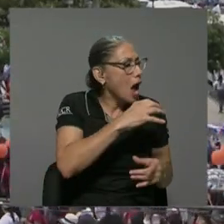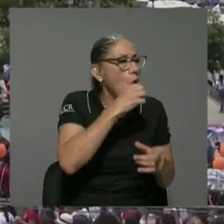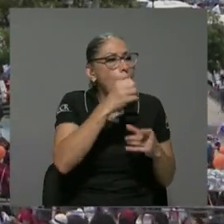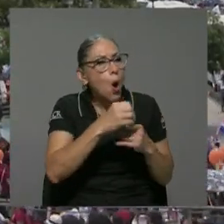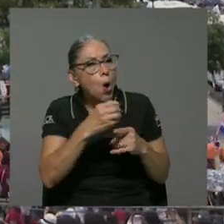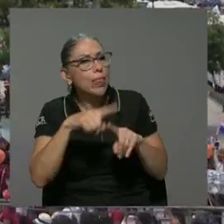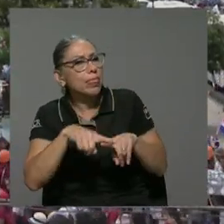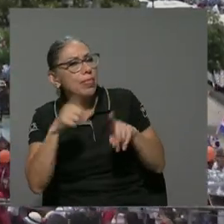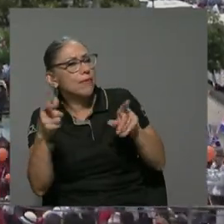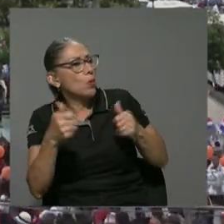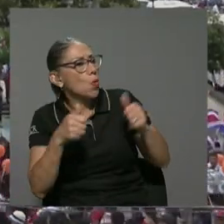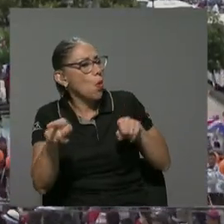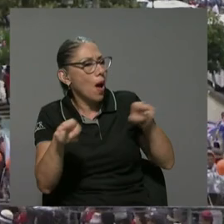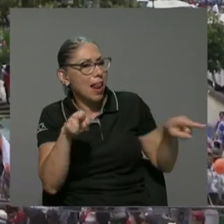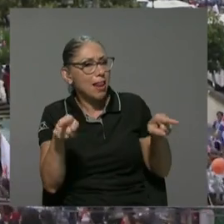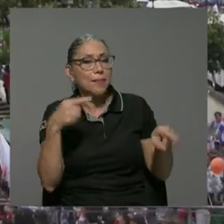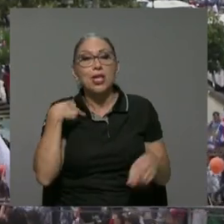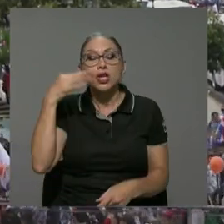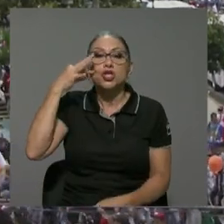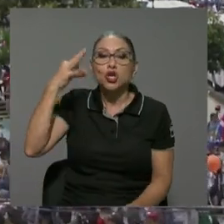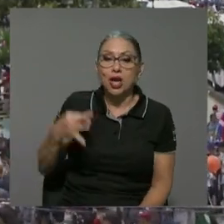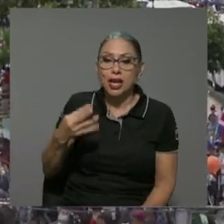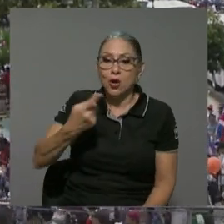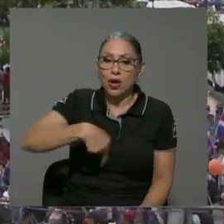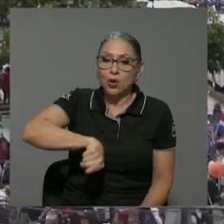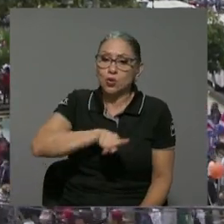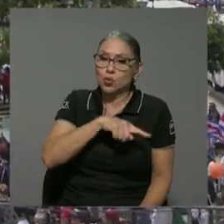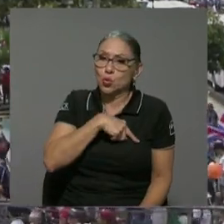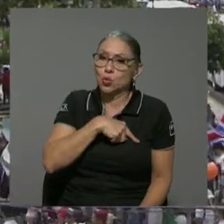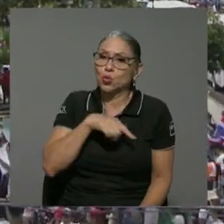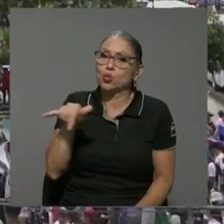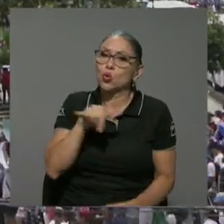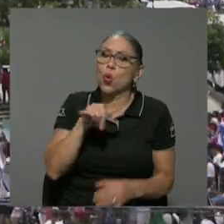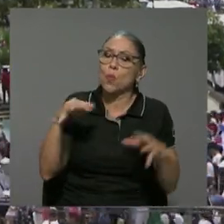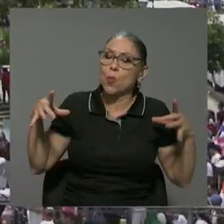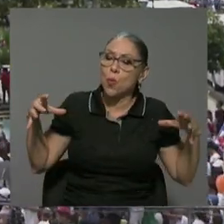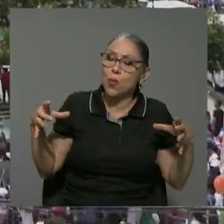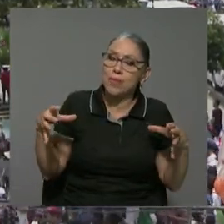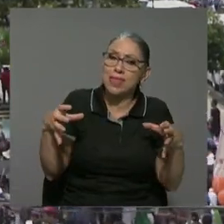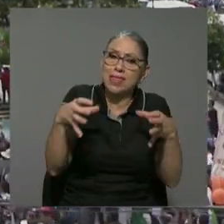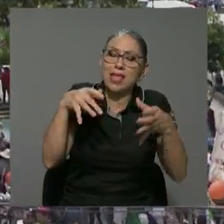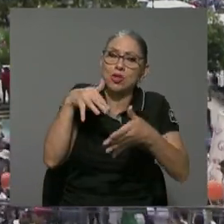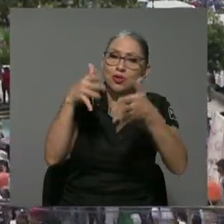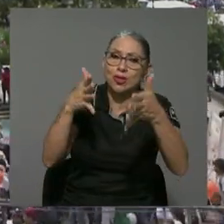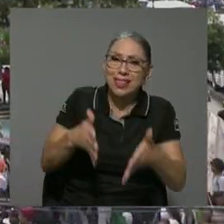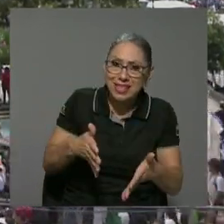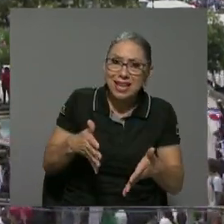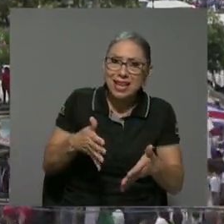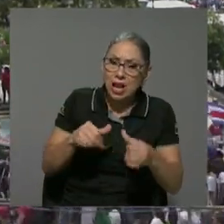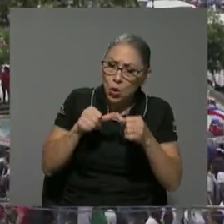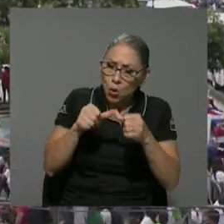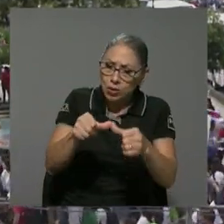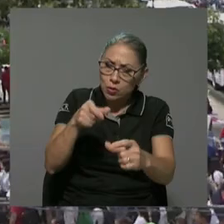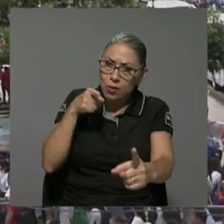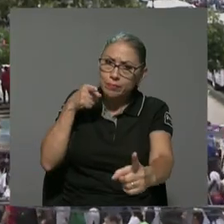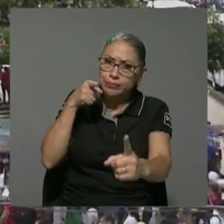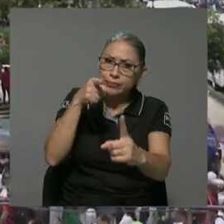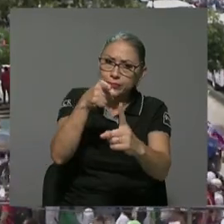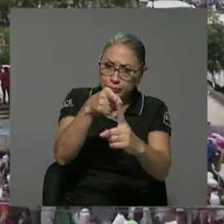que mantenemos una línea, como movimiento estudiantil se ha mantenido una línea de cómo se hacen las